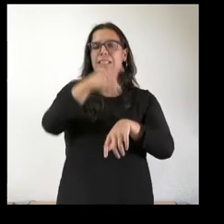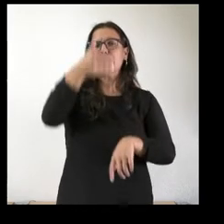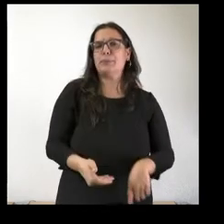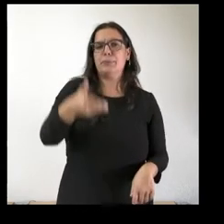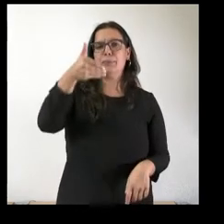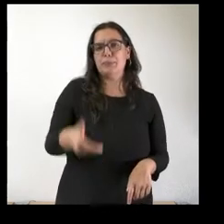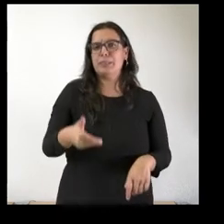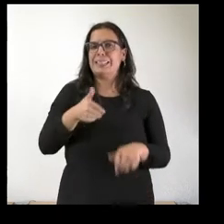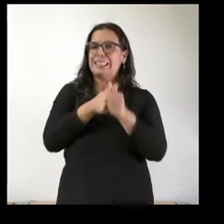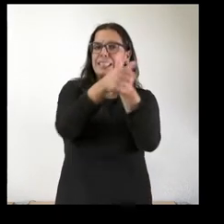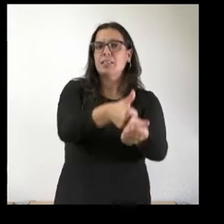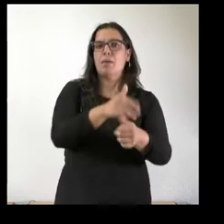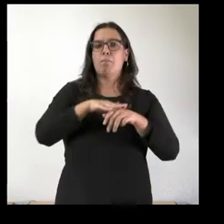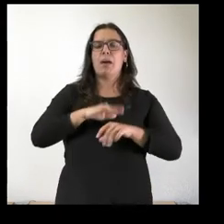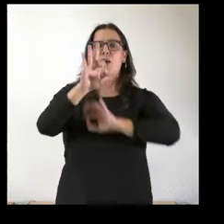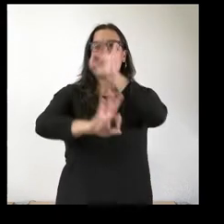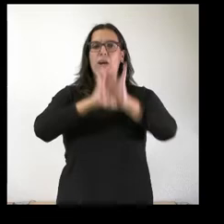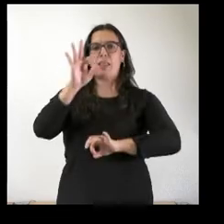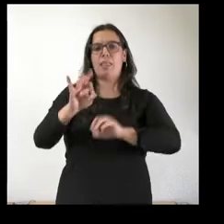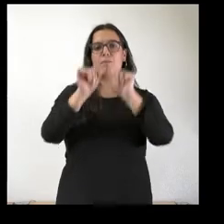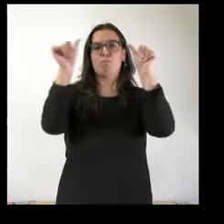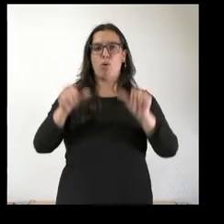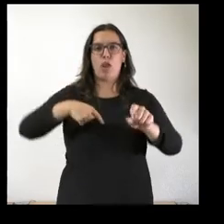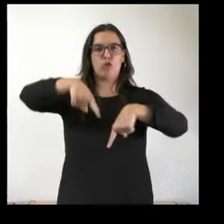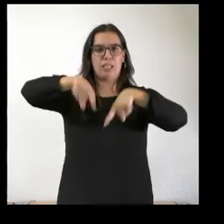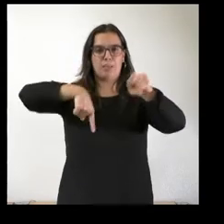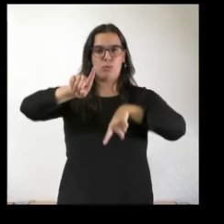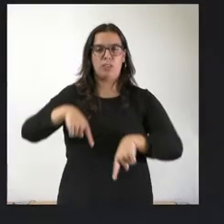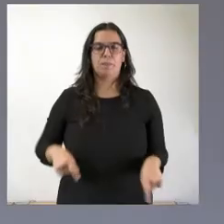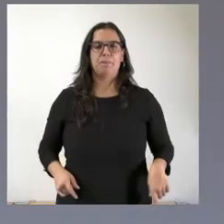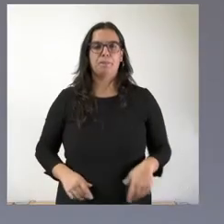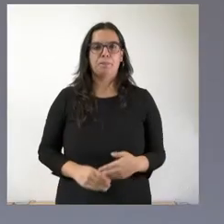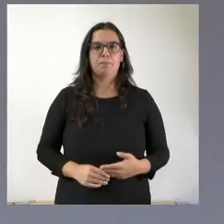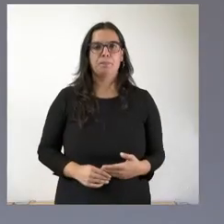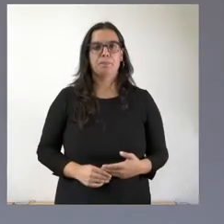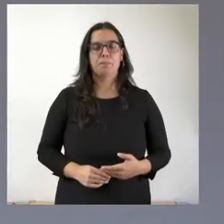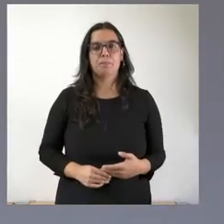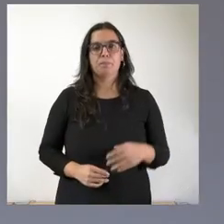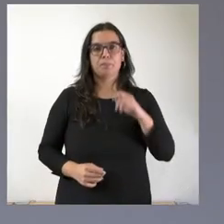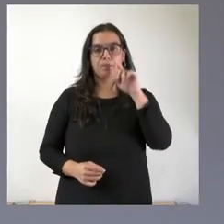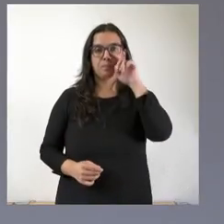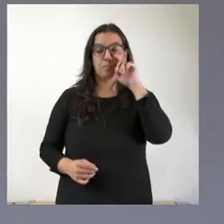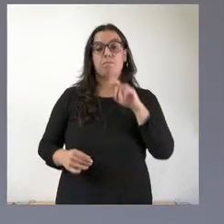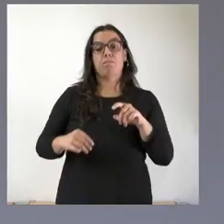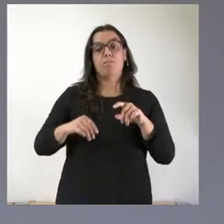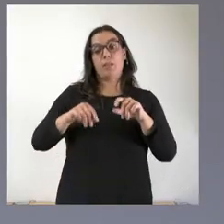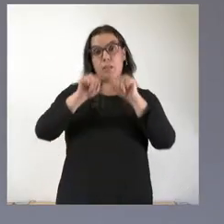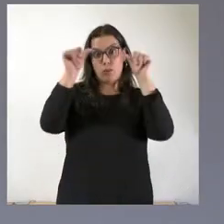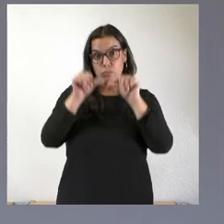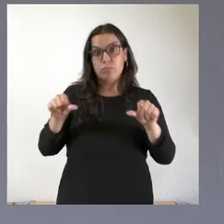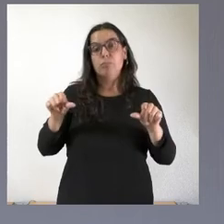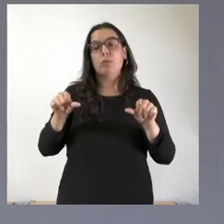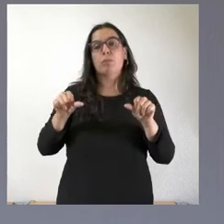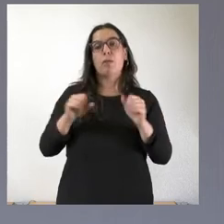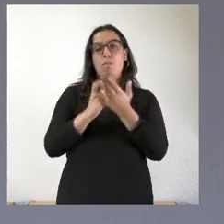en el desarrollo del modelo de movilidad en nuestro territorio. Para llegar a la configuración de este mapa que hoy hemos